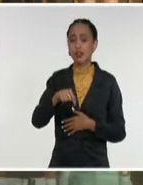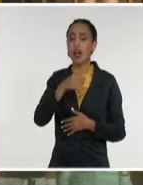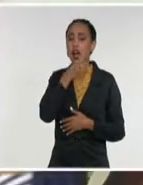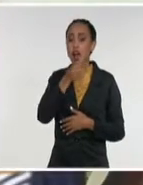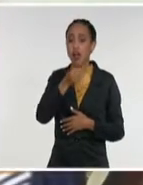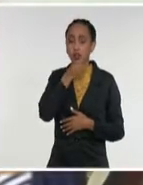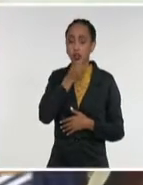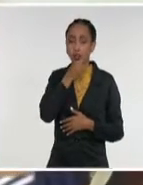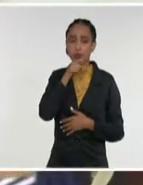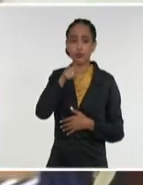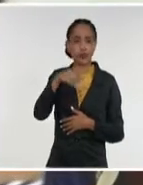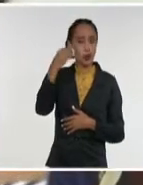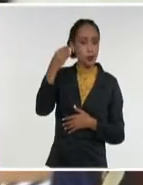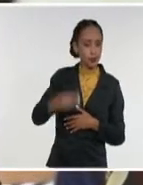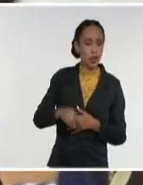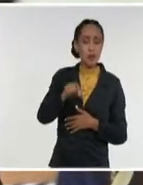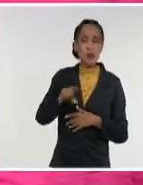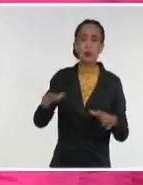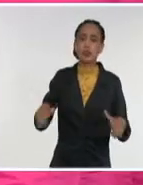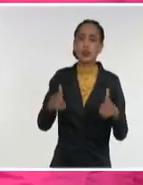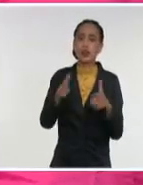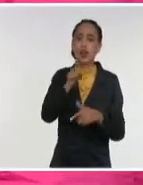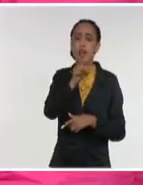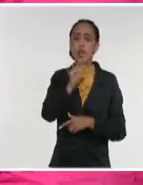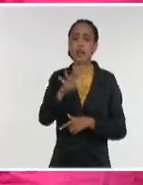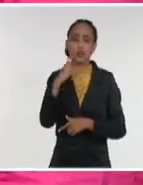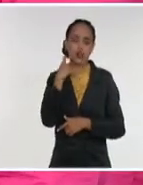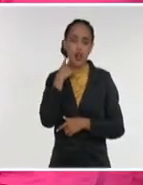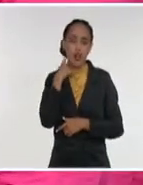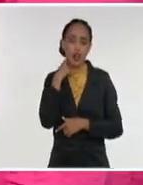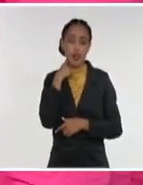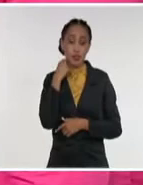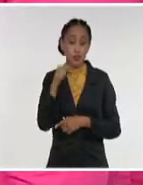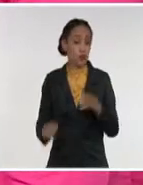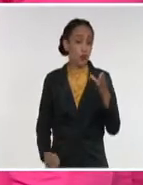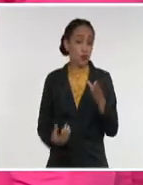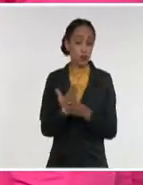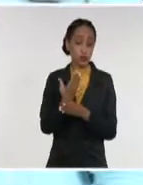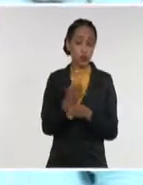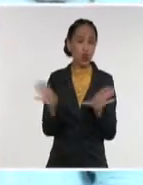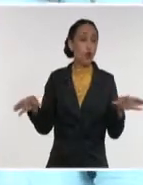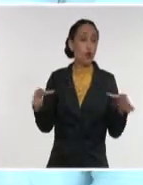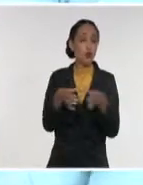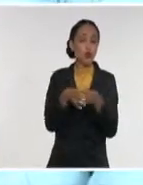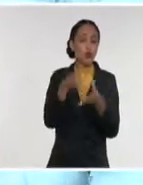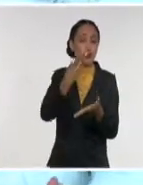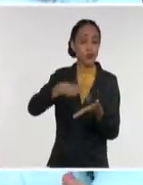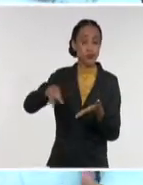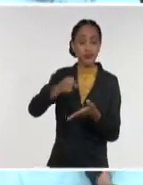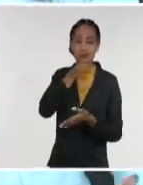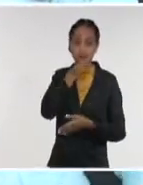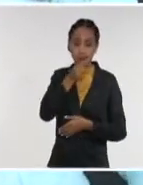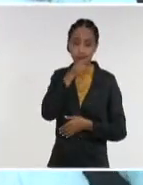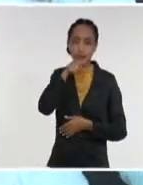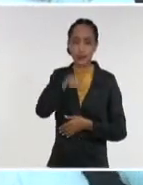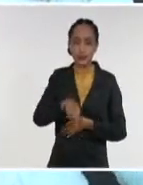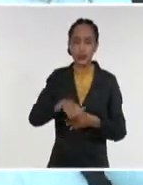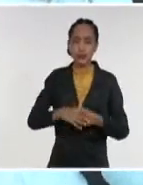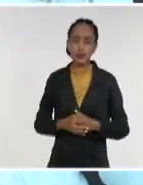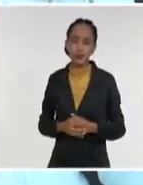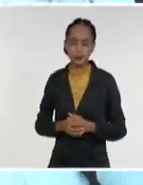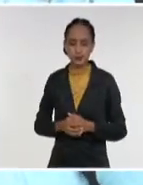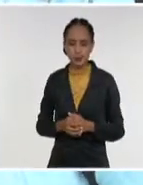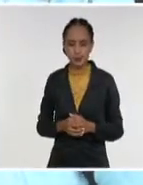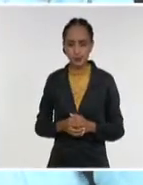para celebrar los 14 años de constituida la compañía Mariana de Gonish, dirigida por el maestro Hugo Osle.